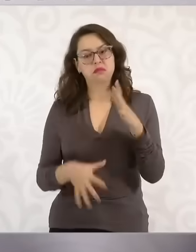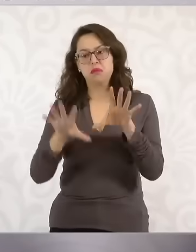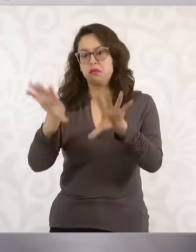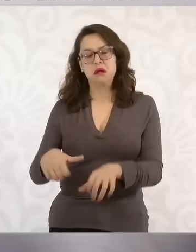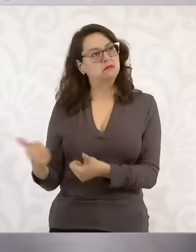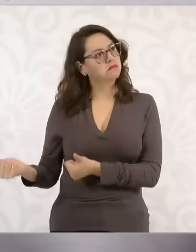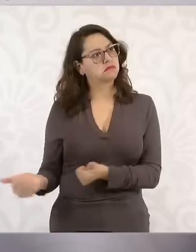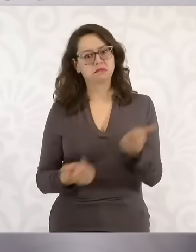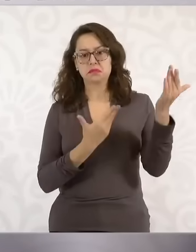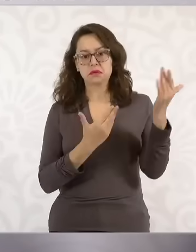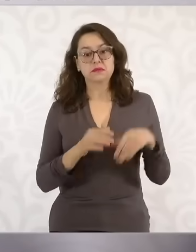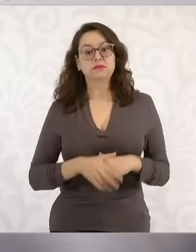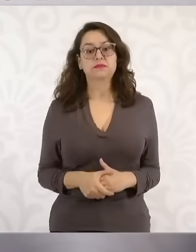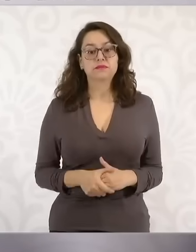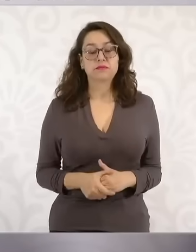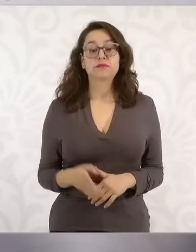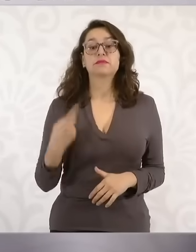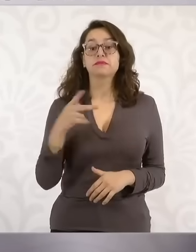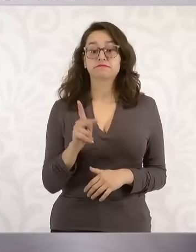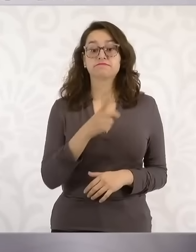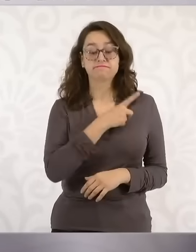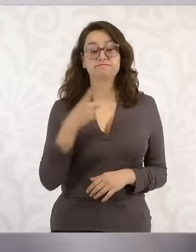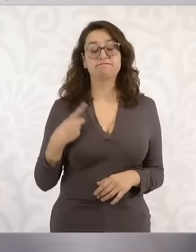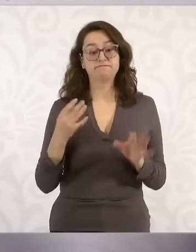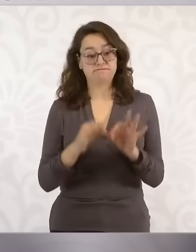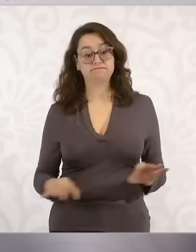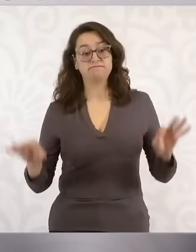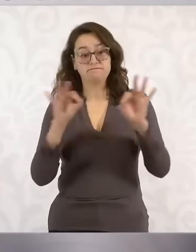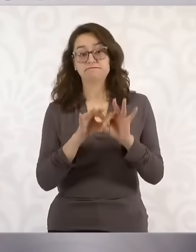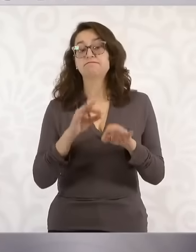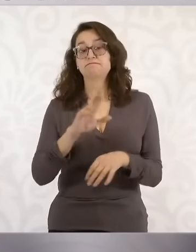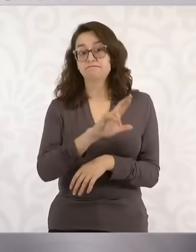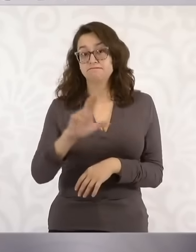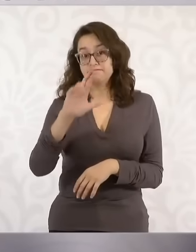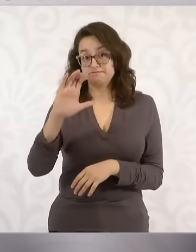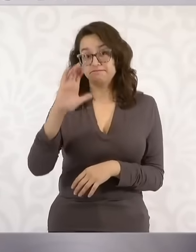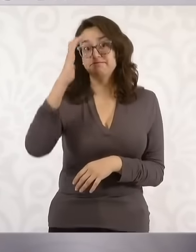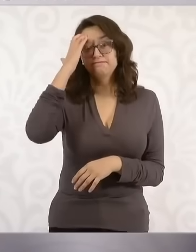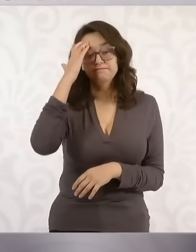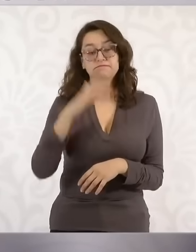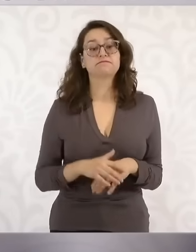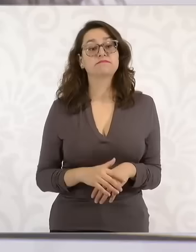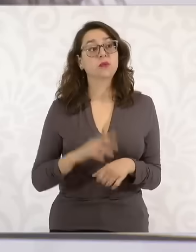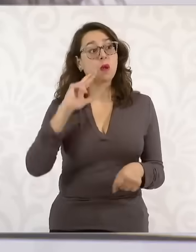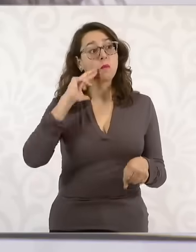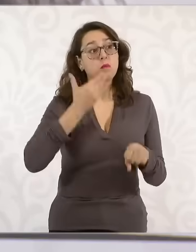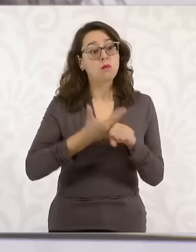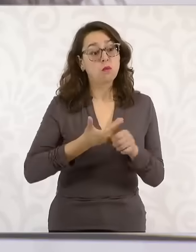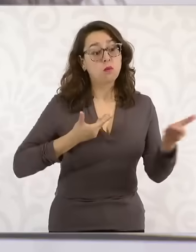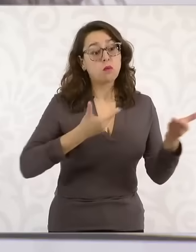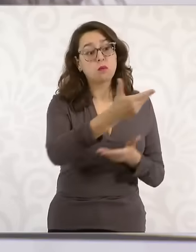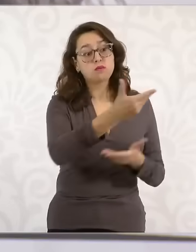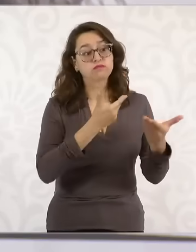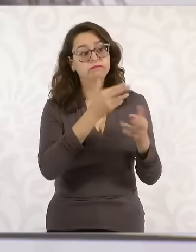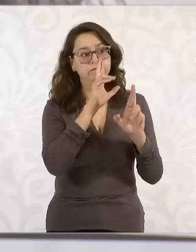es importante recalcar que cuando hablamos de responsabilidad compartida, respeto y confianza mutua, que